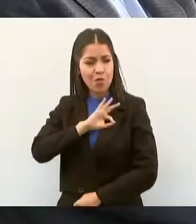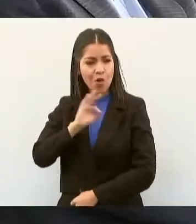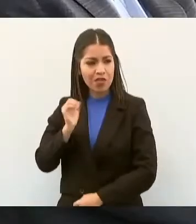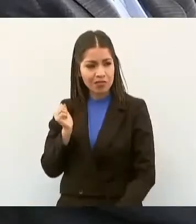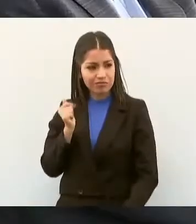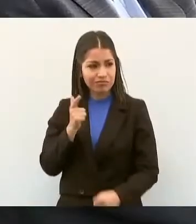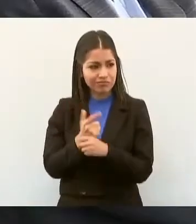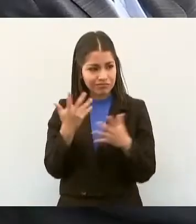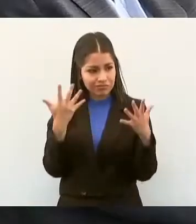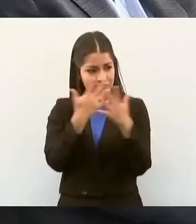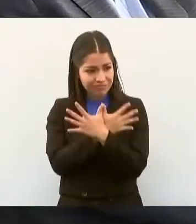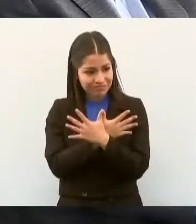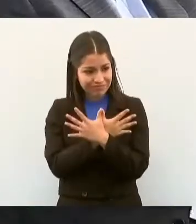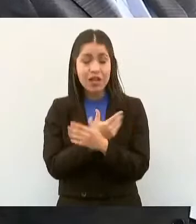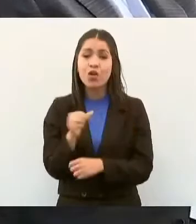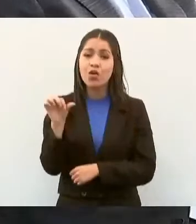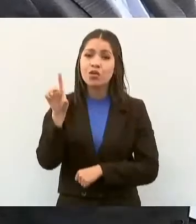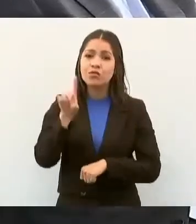hoy,